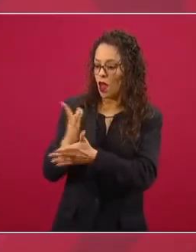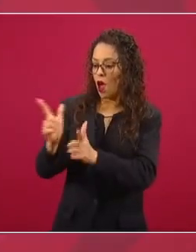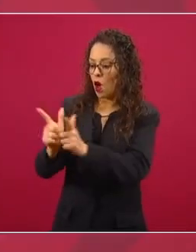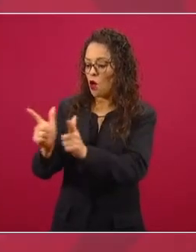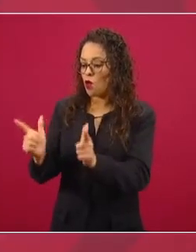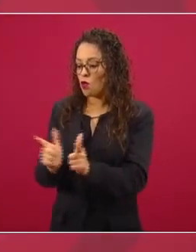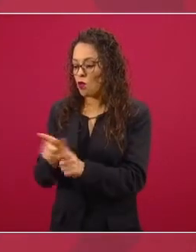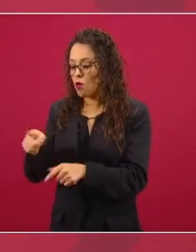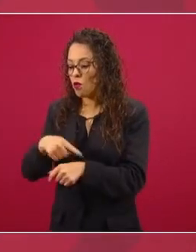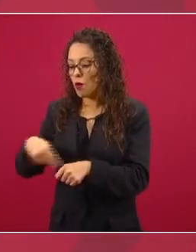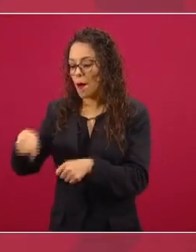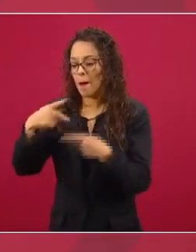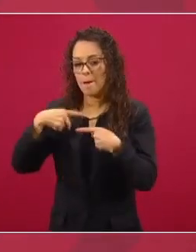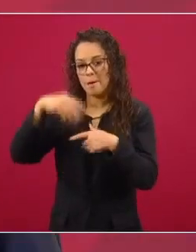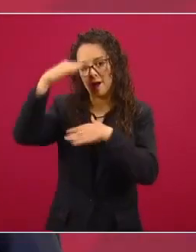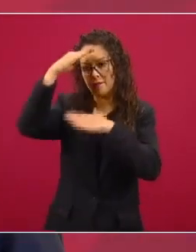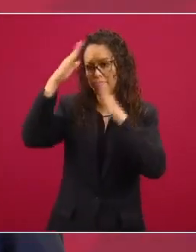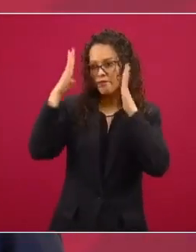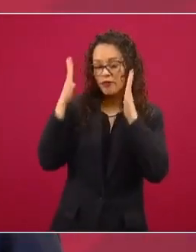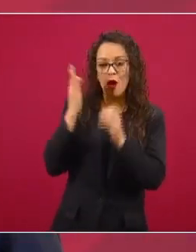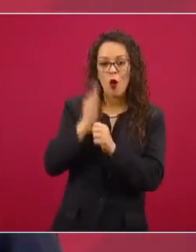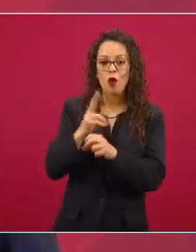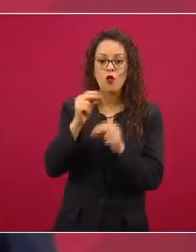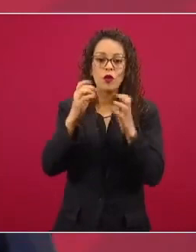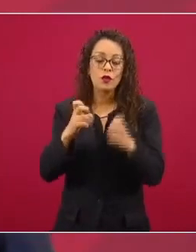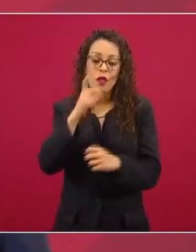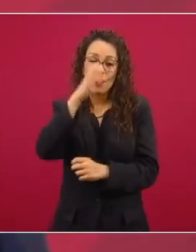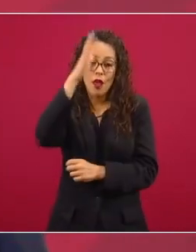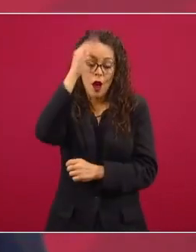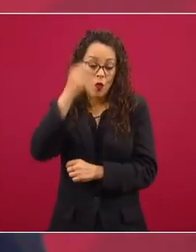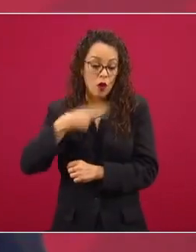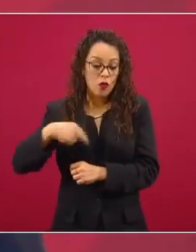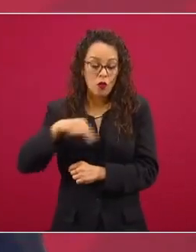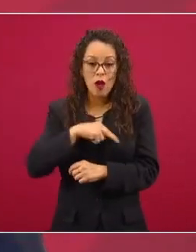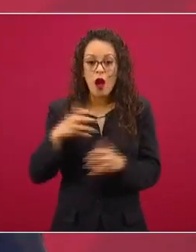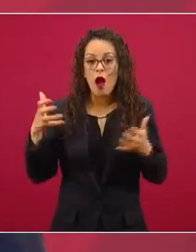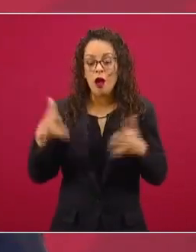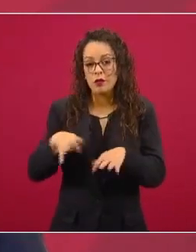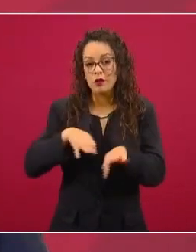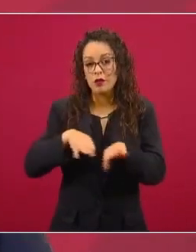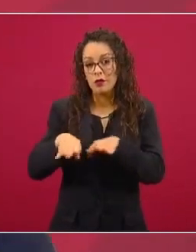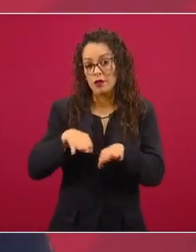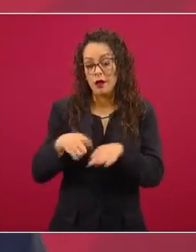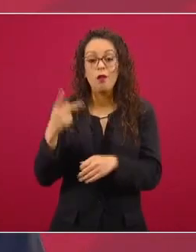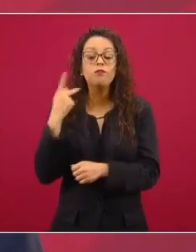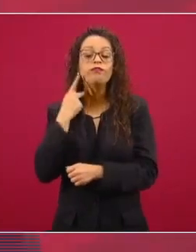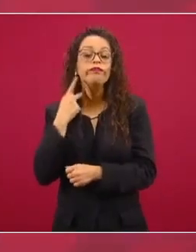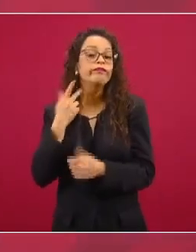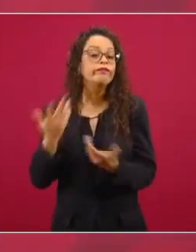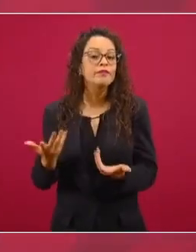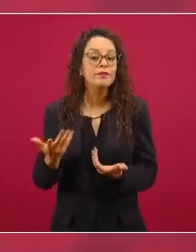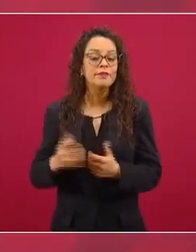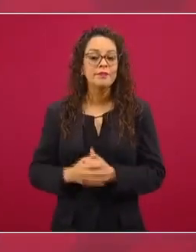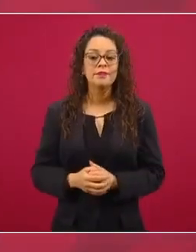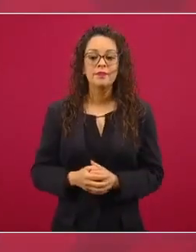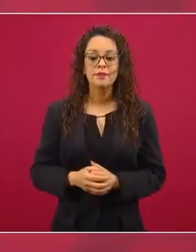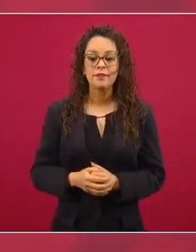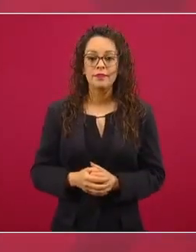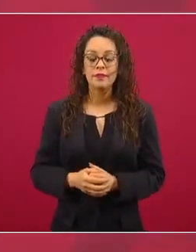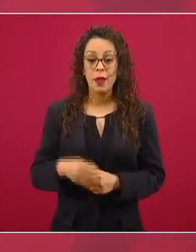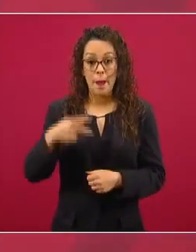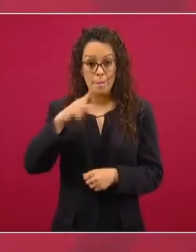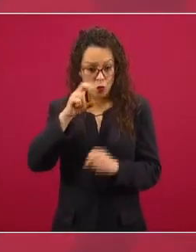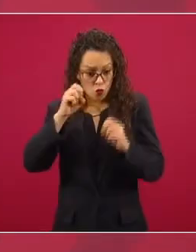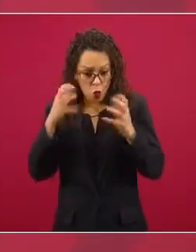que están ahora inconformes con la política que estamos llevando a cabo. Pero aún con esa concepción